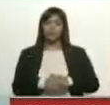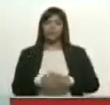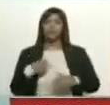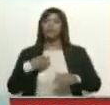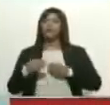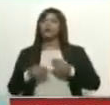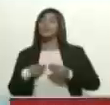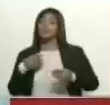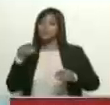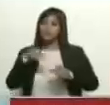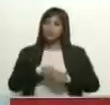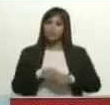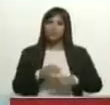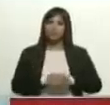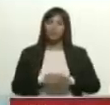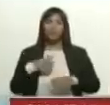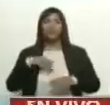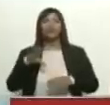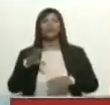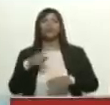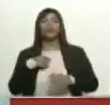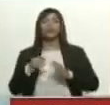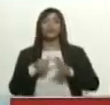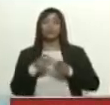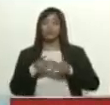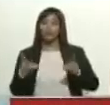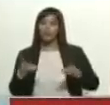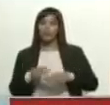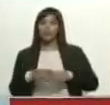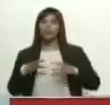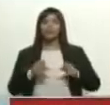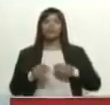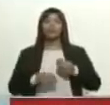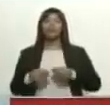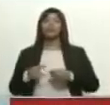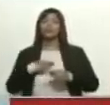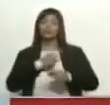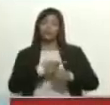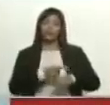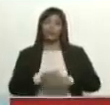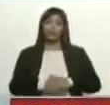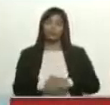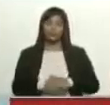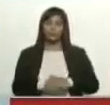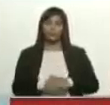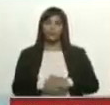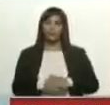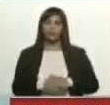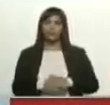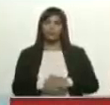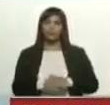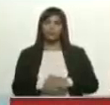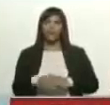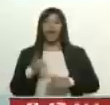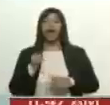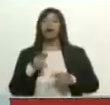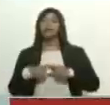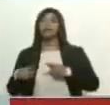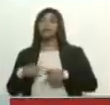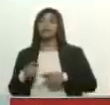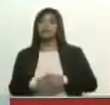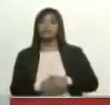intervenir en el Estado, en las instituciones democráticas y tomar por asalto el poder, hay